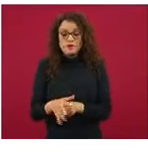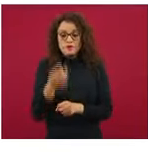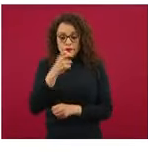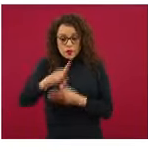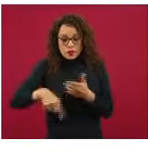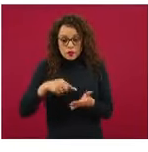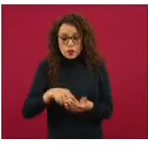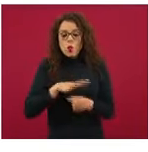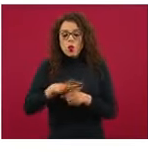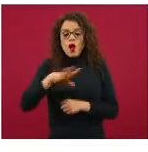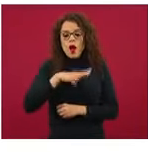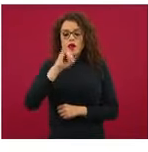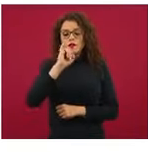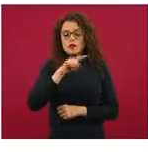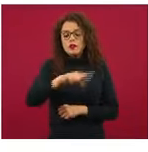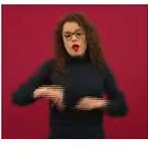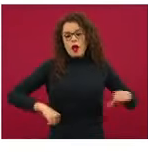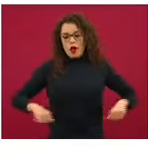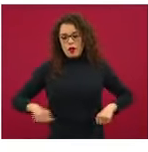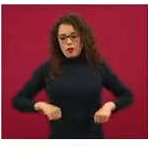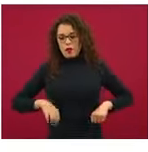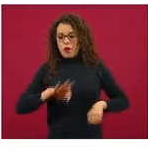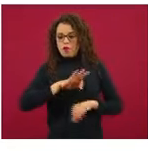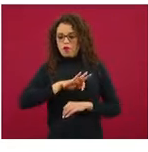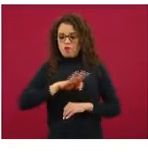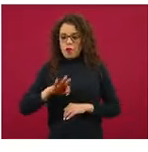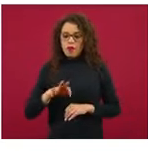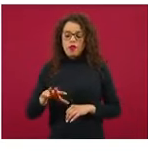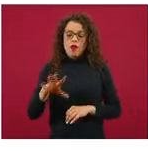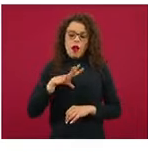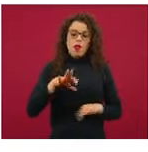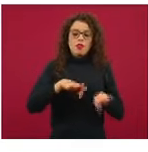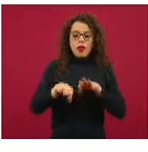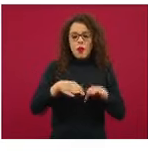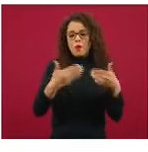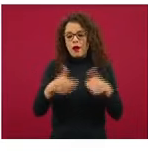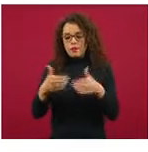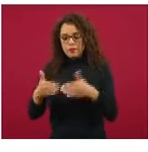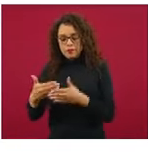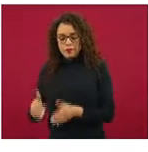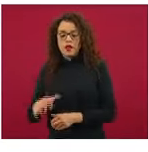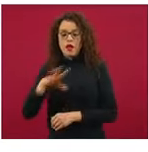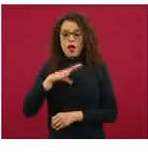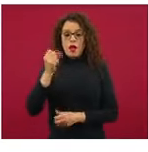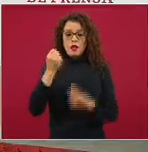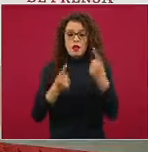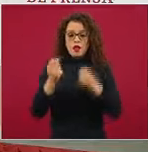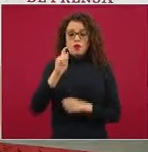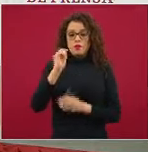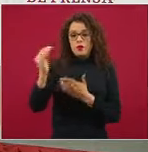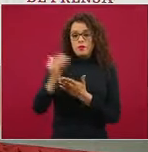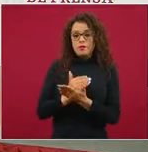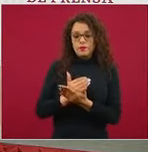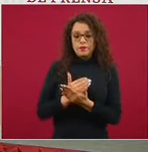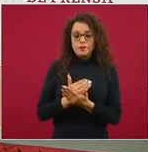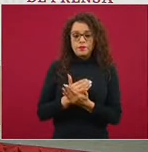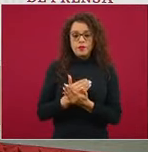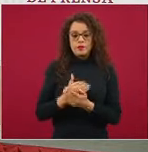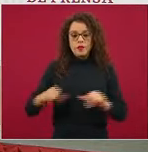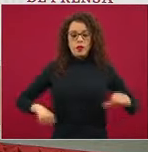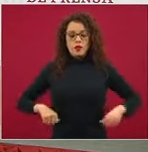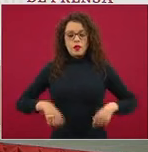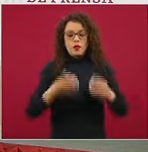de estas entidades pues son diferentes. Hay disminución de actividades sociales, hay disminución